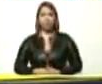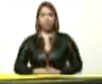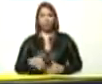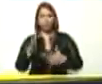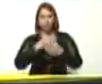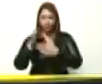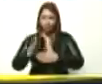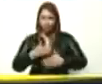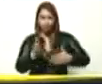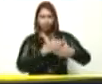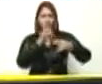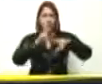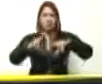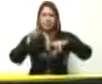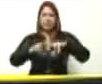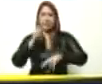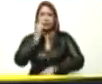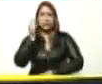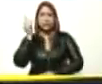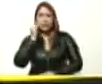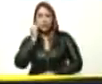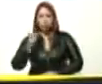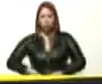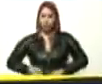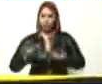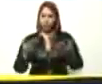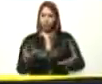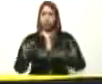compartiendo con los niños y niñas, sus regalos del niño Jesús,